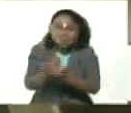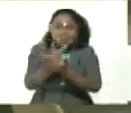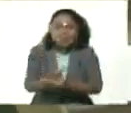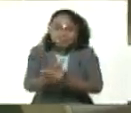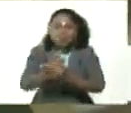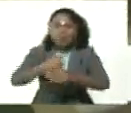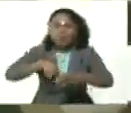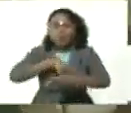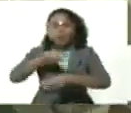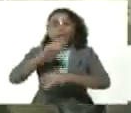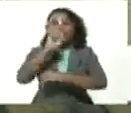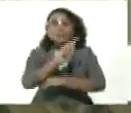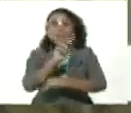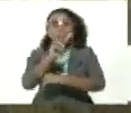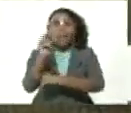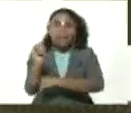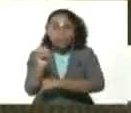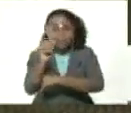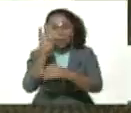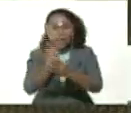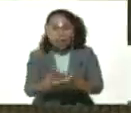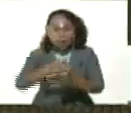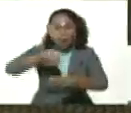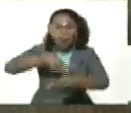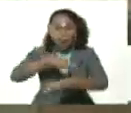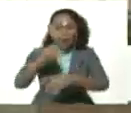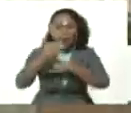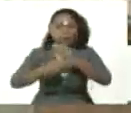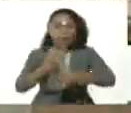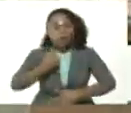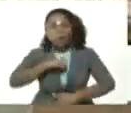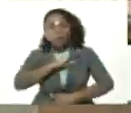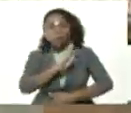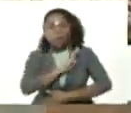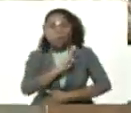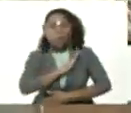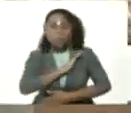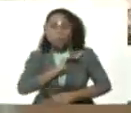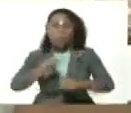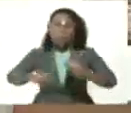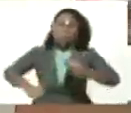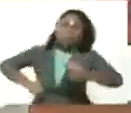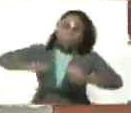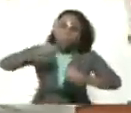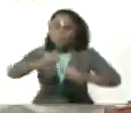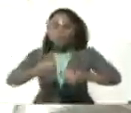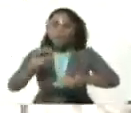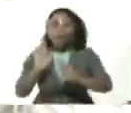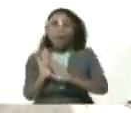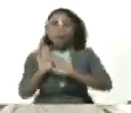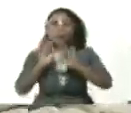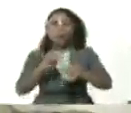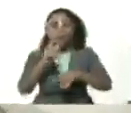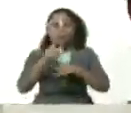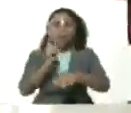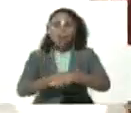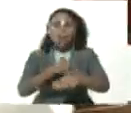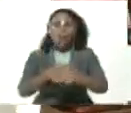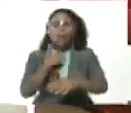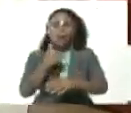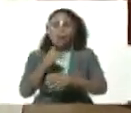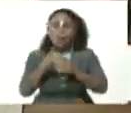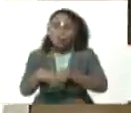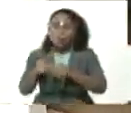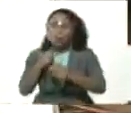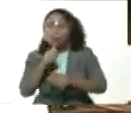y 120 kilos hora. Aparte, tenemos nuestros molinos de respaldo a la hora de hacer mantenimiento.